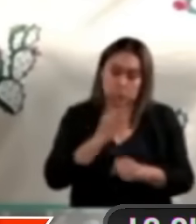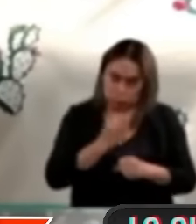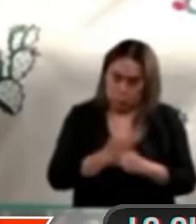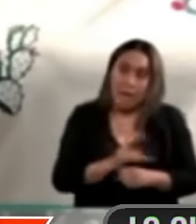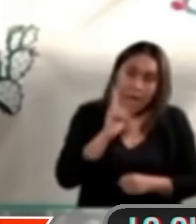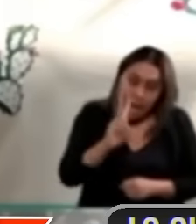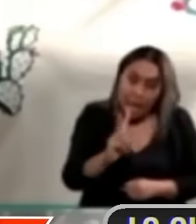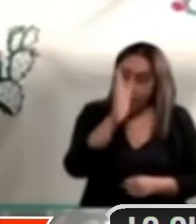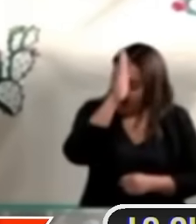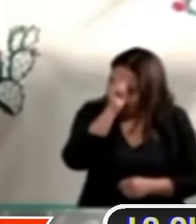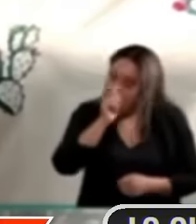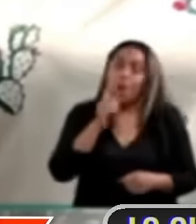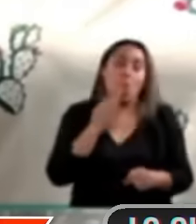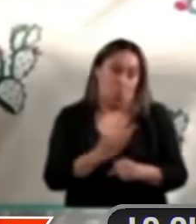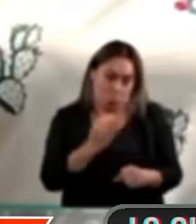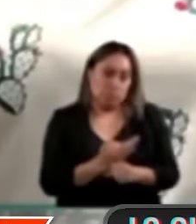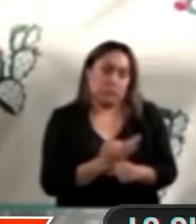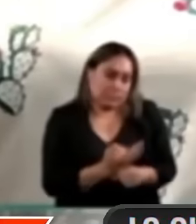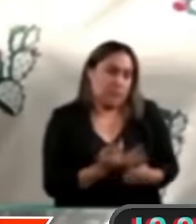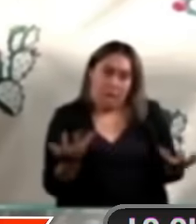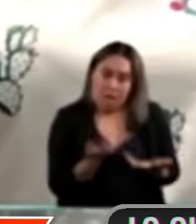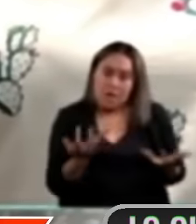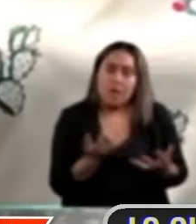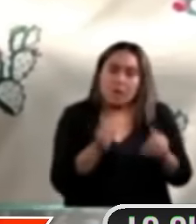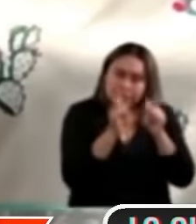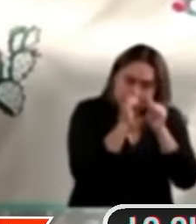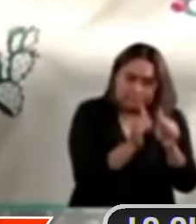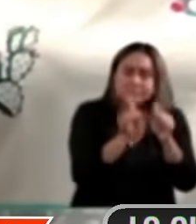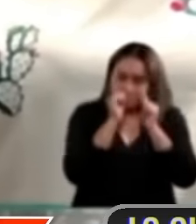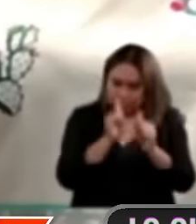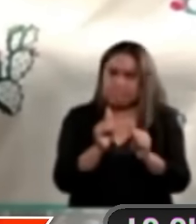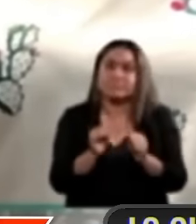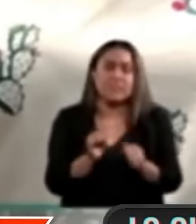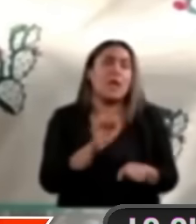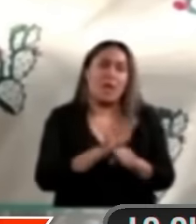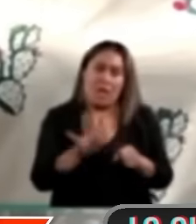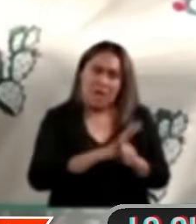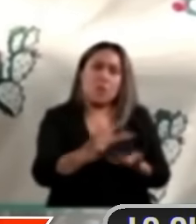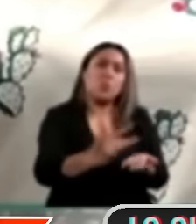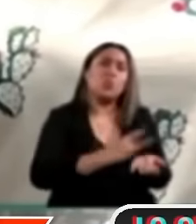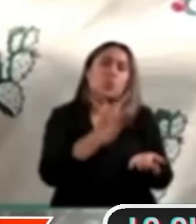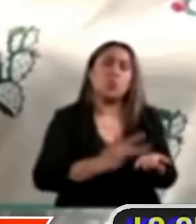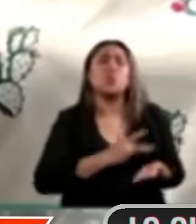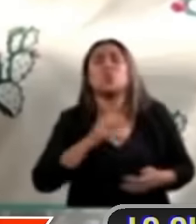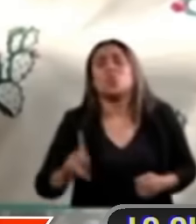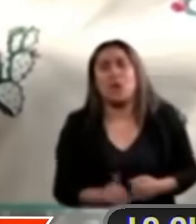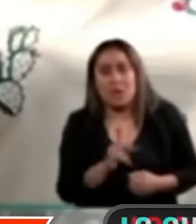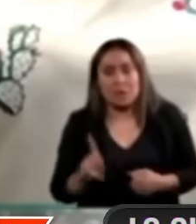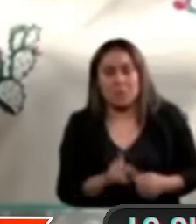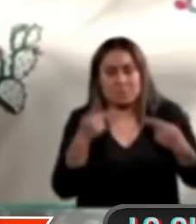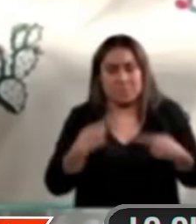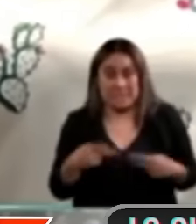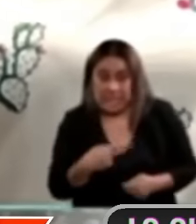retomando y haciendo lo que tenemos que hacer porque contamos con el apoyo del pueblo. Ese pueblo al